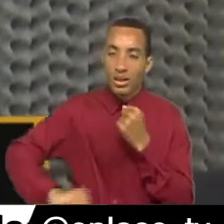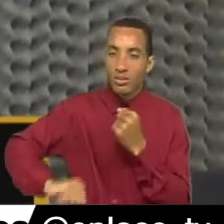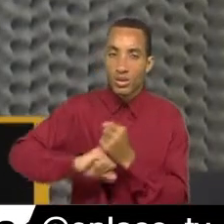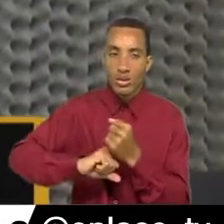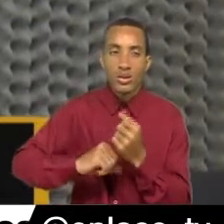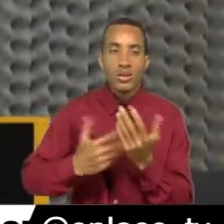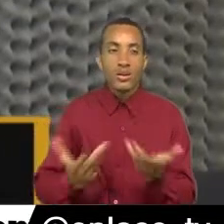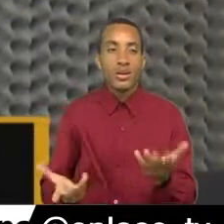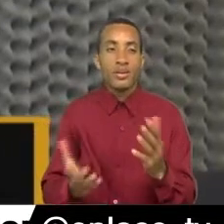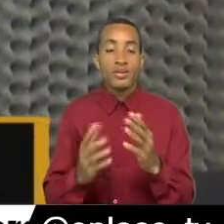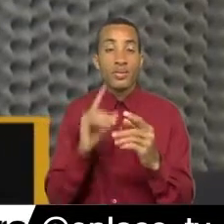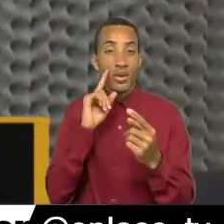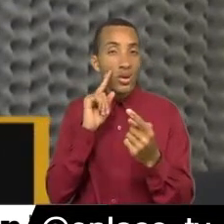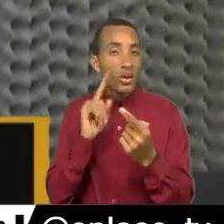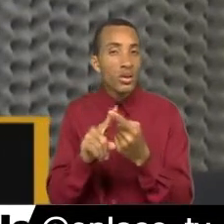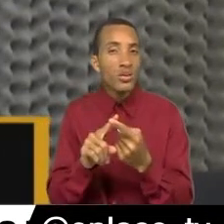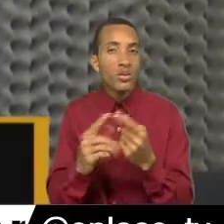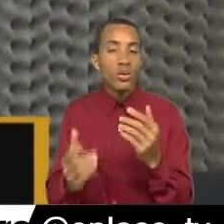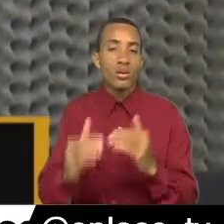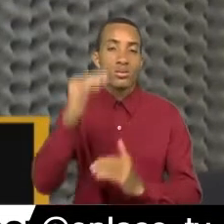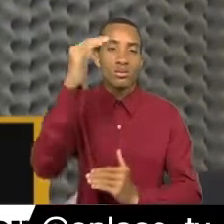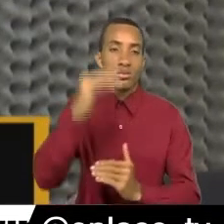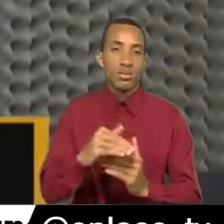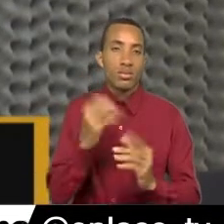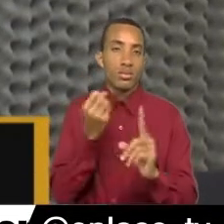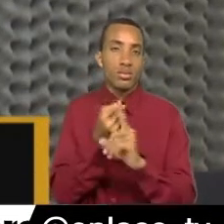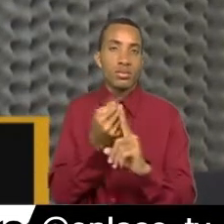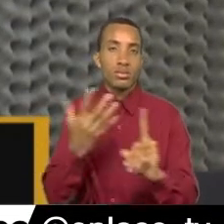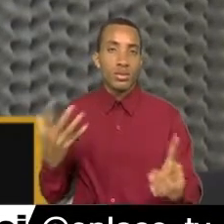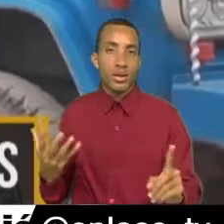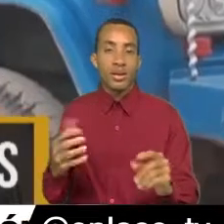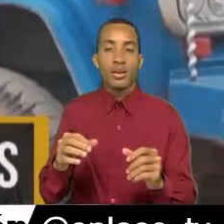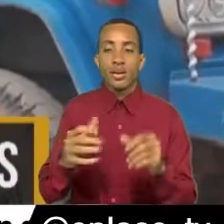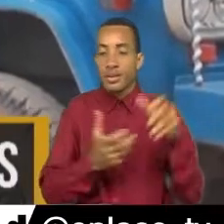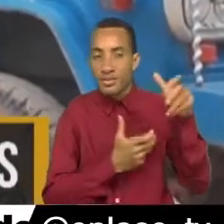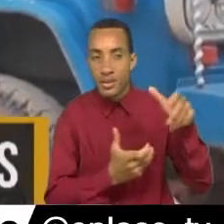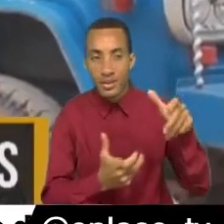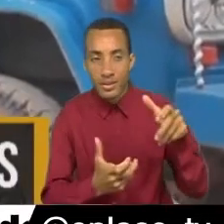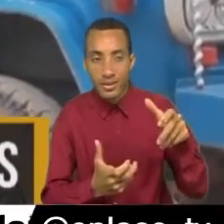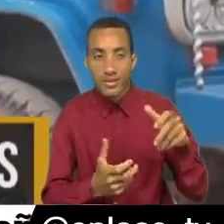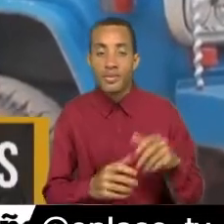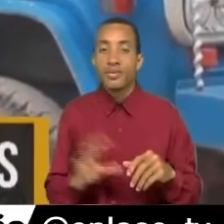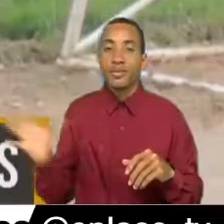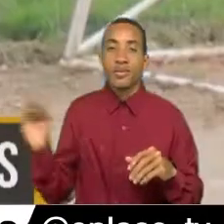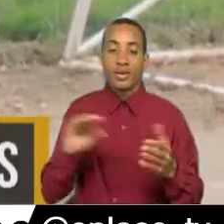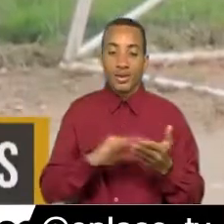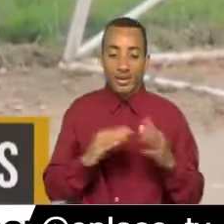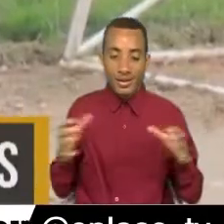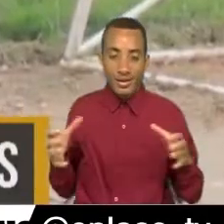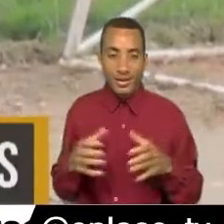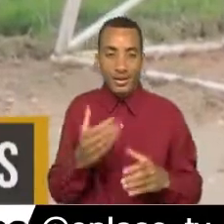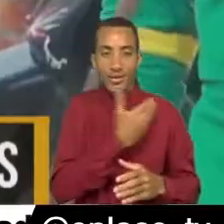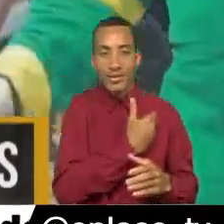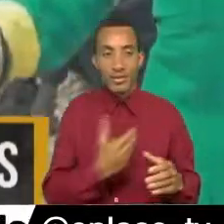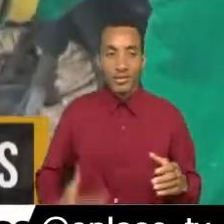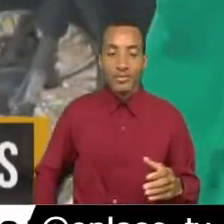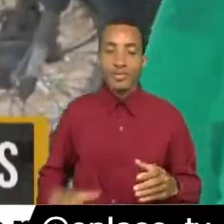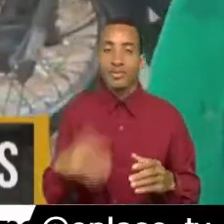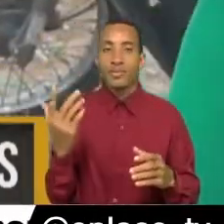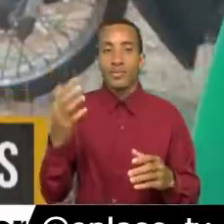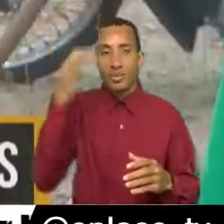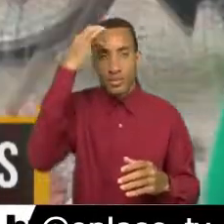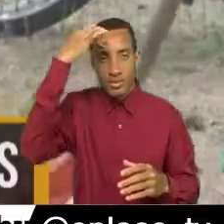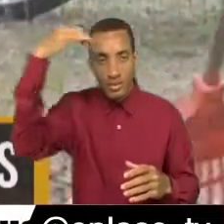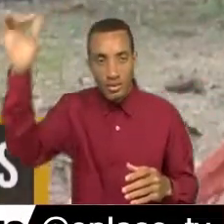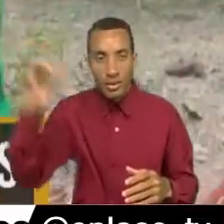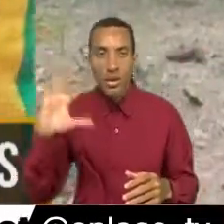objetivo es mitigar, reducir el impacto de la generación de basura. Juntas de Acción Comunal, ediles, profesionales y la comunidad